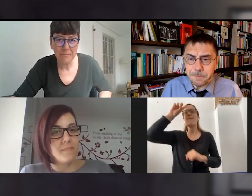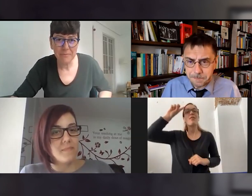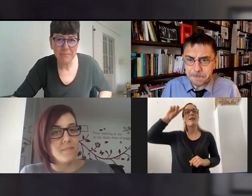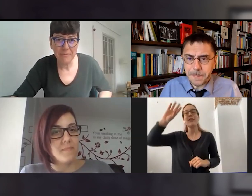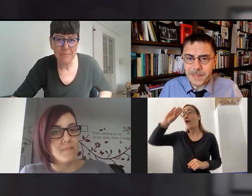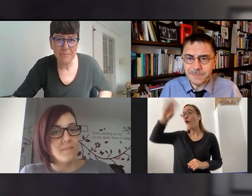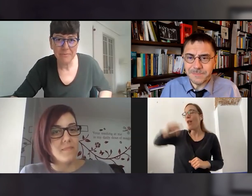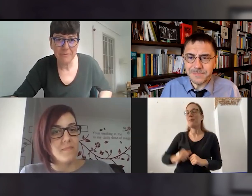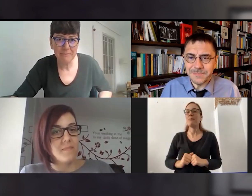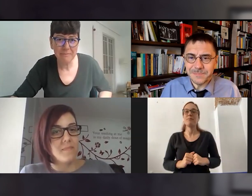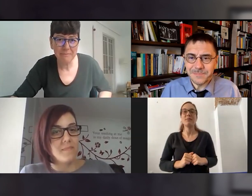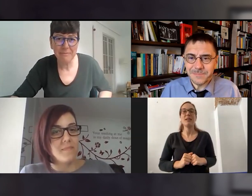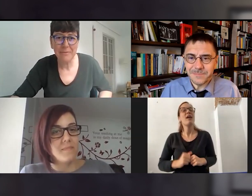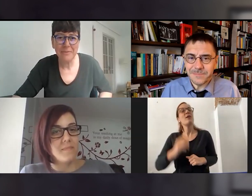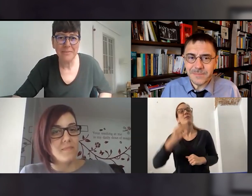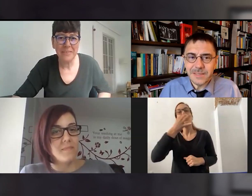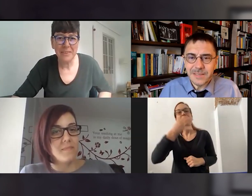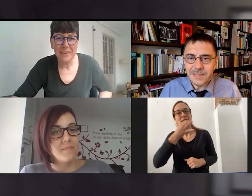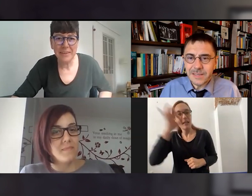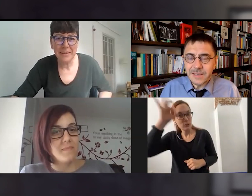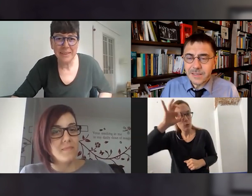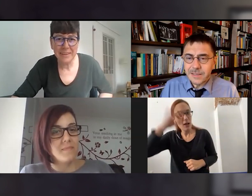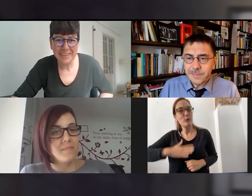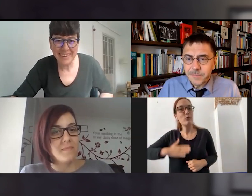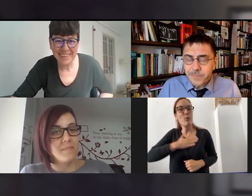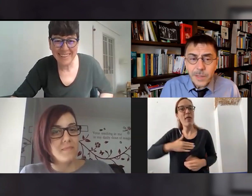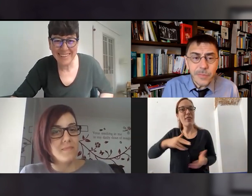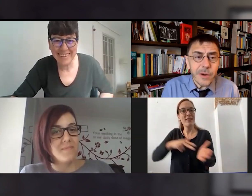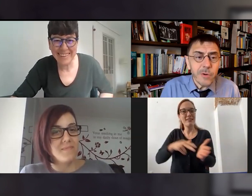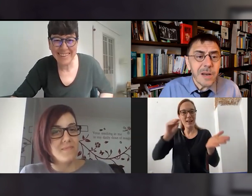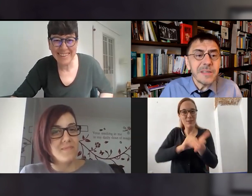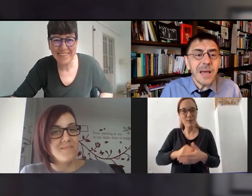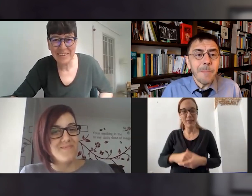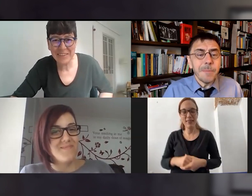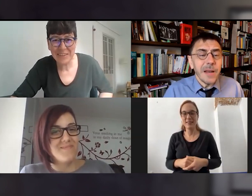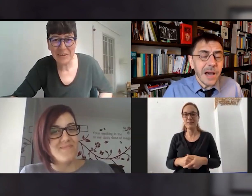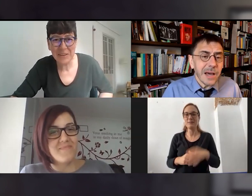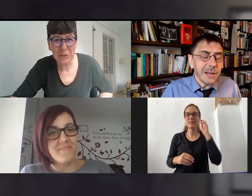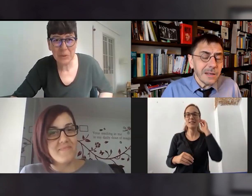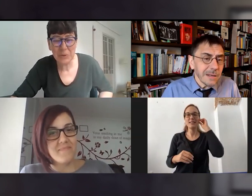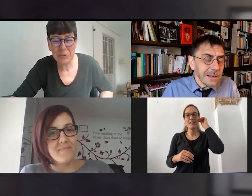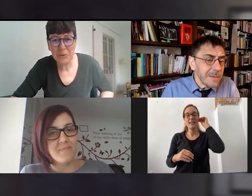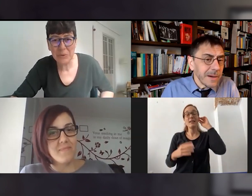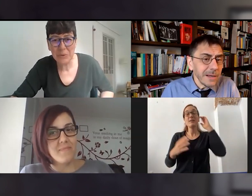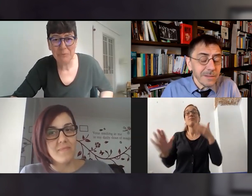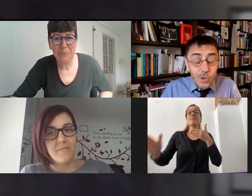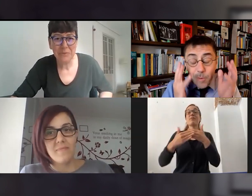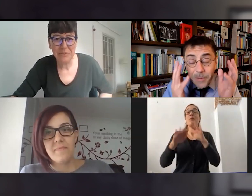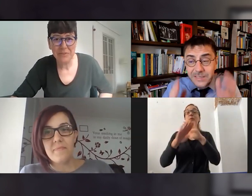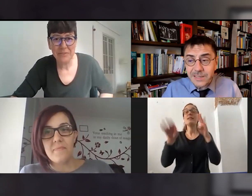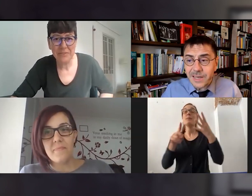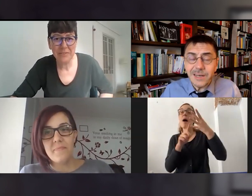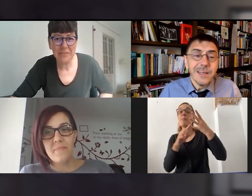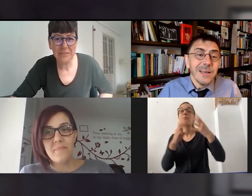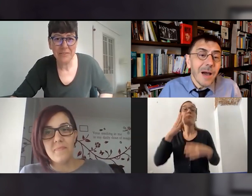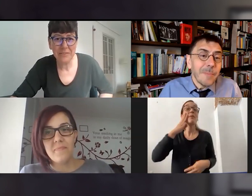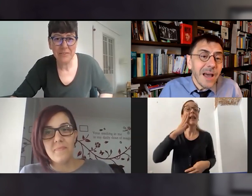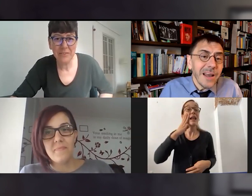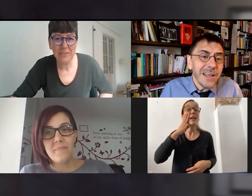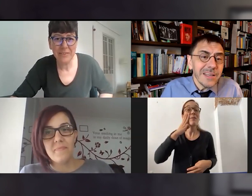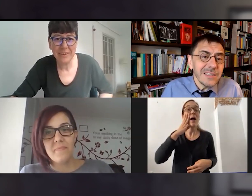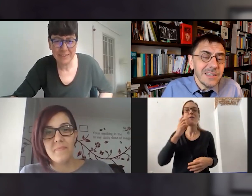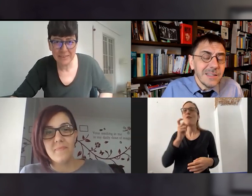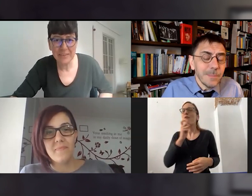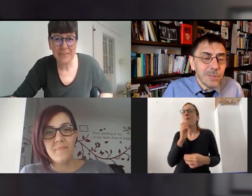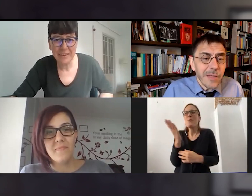Madrid. Buenas tardes, Juan Carlos, un placer estar aquí otra vez. Hiciera nuestra mesa Pilar Lima. ¿Cómo presentar? A